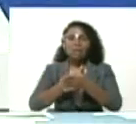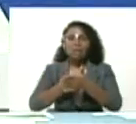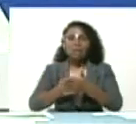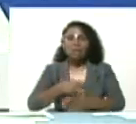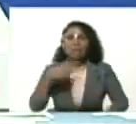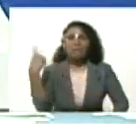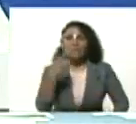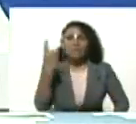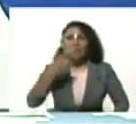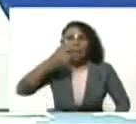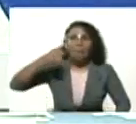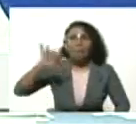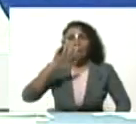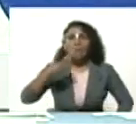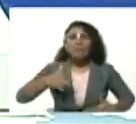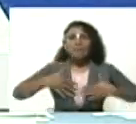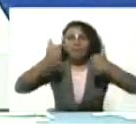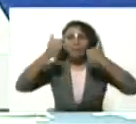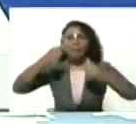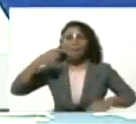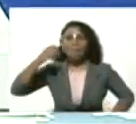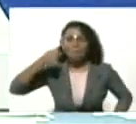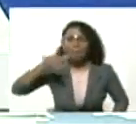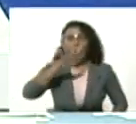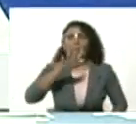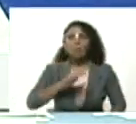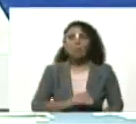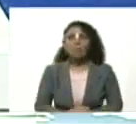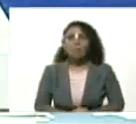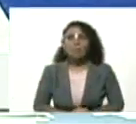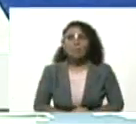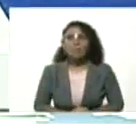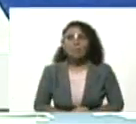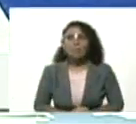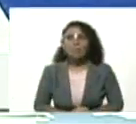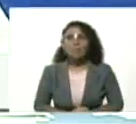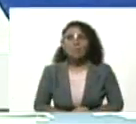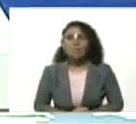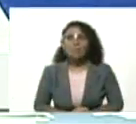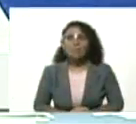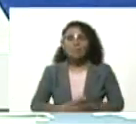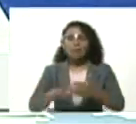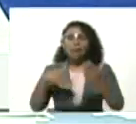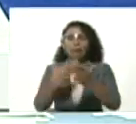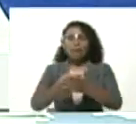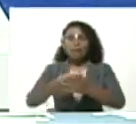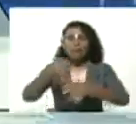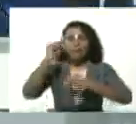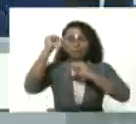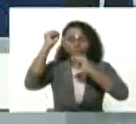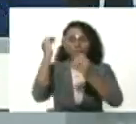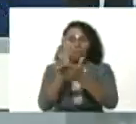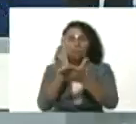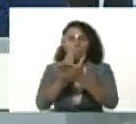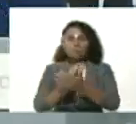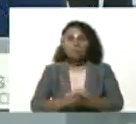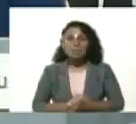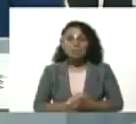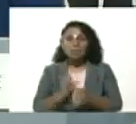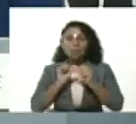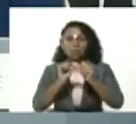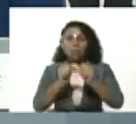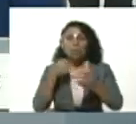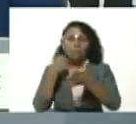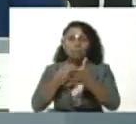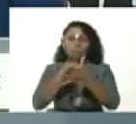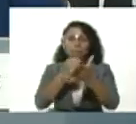Solo el pueblo salva al pueblo. Hasta la victoria siempre. Continúen en